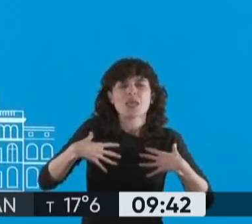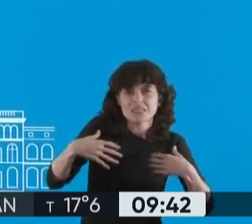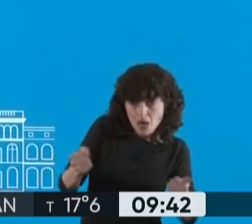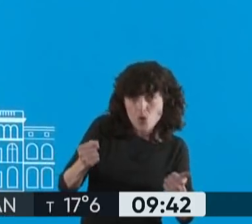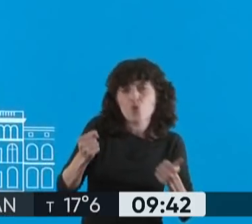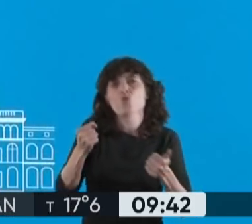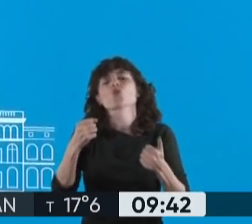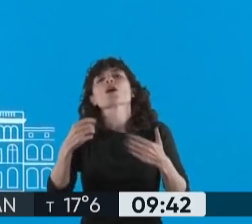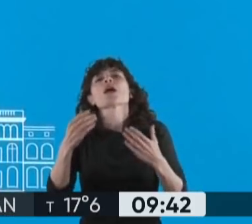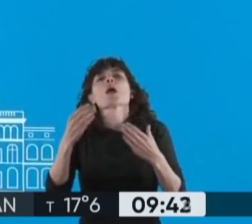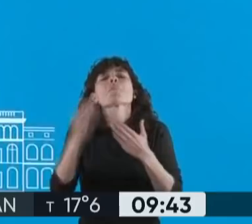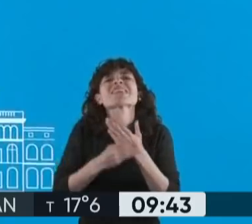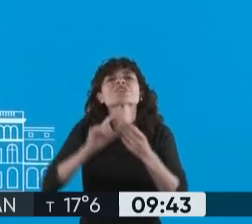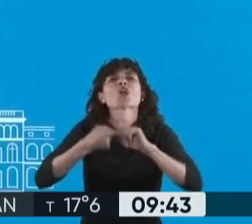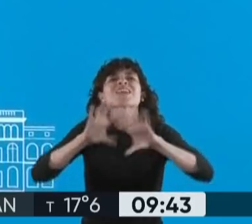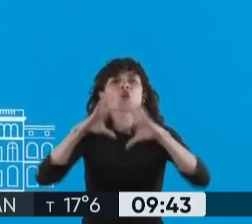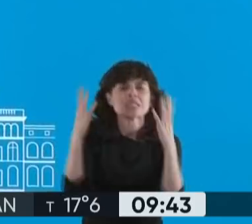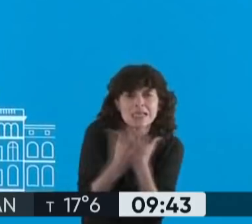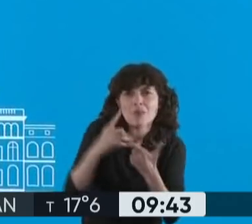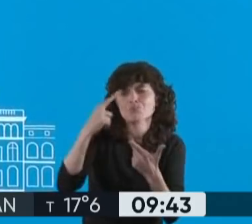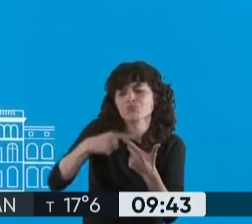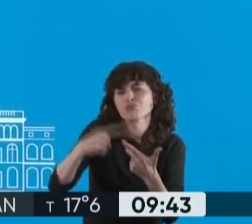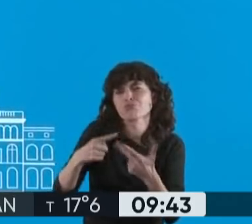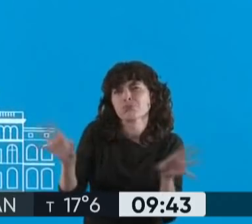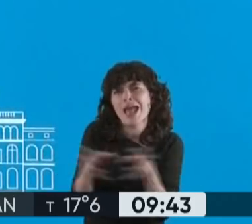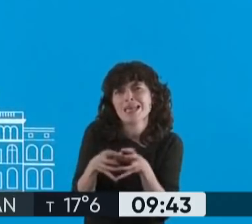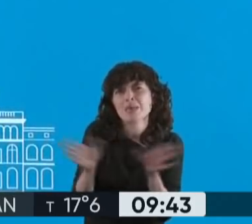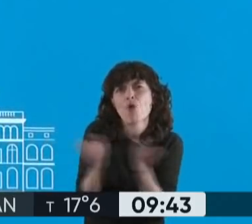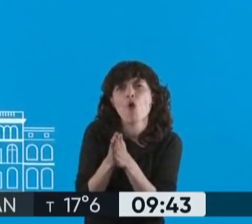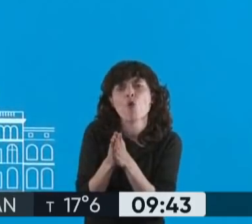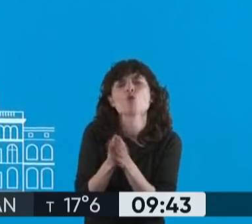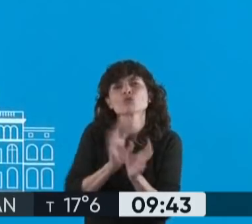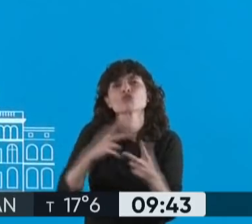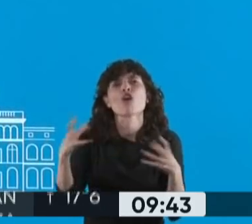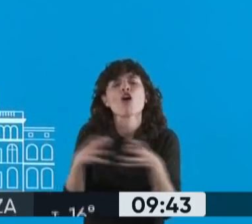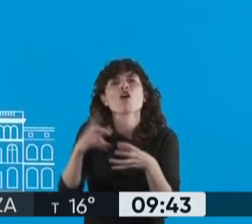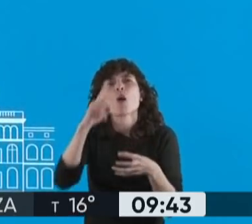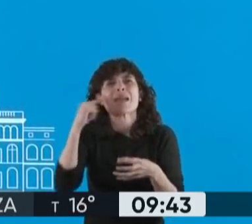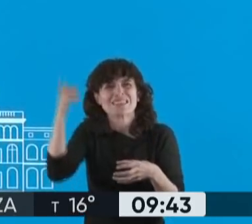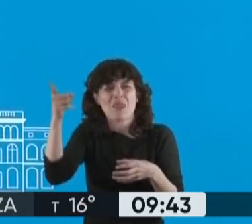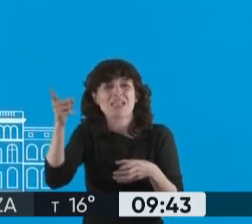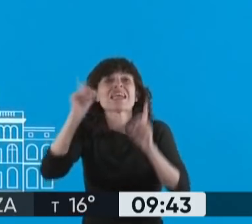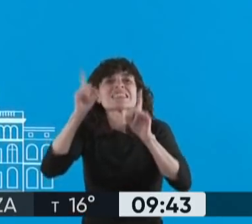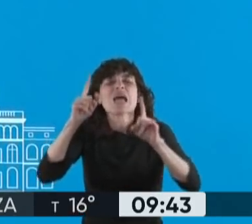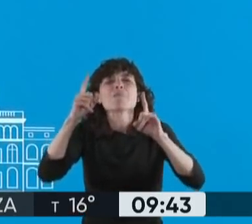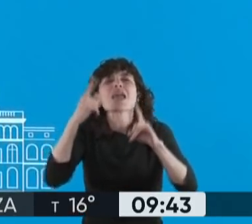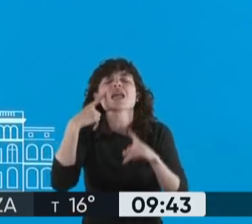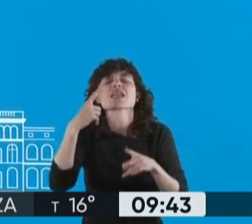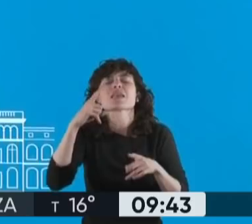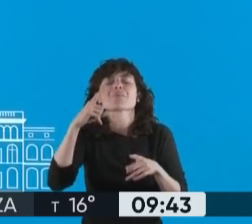Santiago Cafiero. Los voy a estar acompañando, va a estar viajando con nosotros la presidenta de Abuela Aulas de Plaza de Mayo Estela